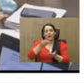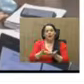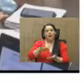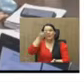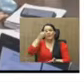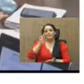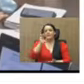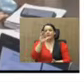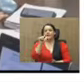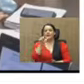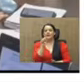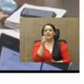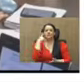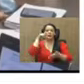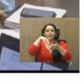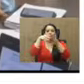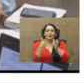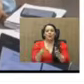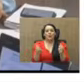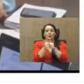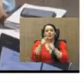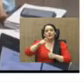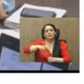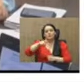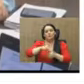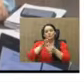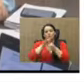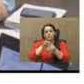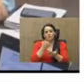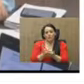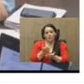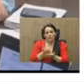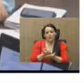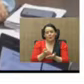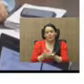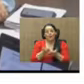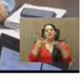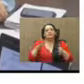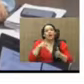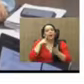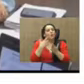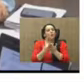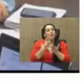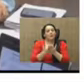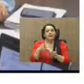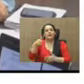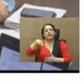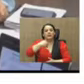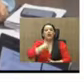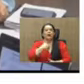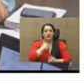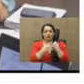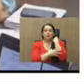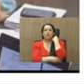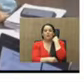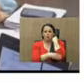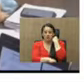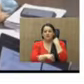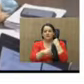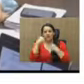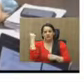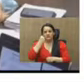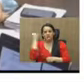las becas para los alumnos con necesidades socioeconómicas comprobadas en condición de pobreza extrema, pobreza